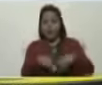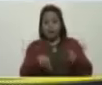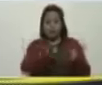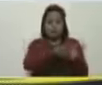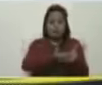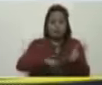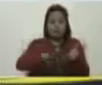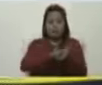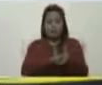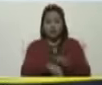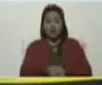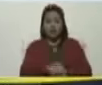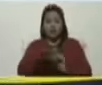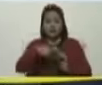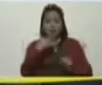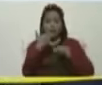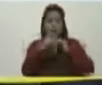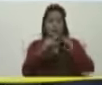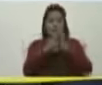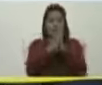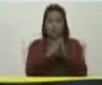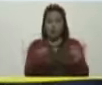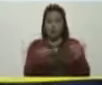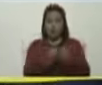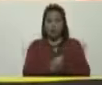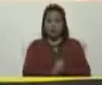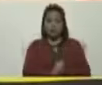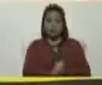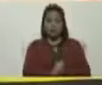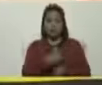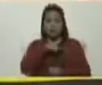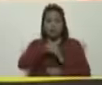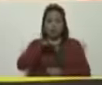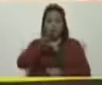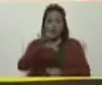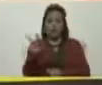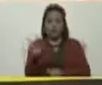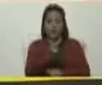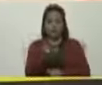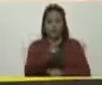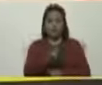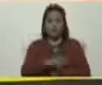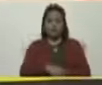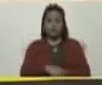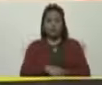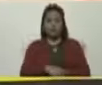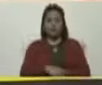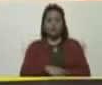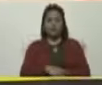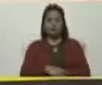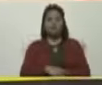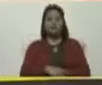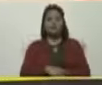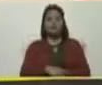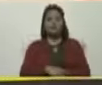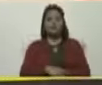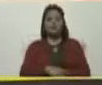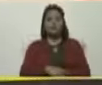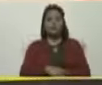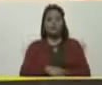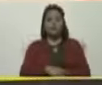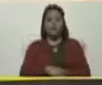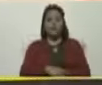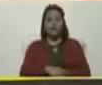para mandarle un mensaje a todas y a todos en nuestro país, en Venezuela. El mensaje de que más allá de